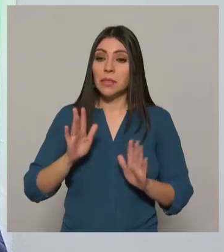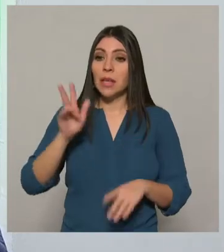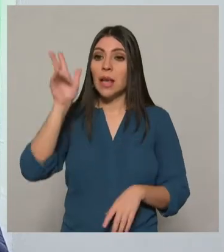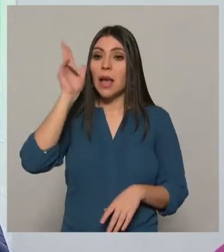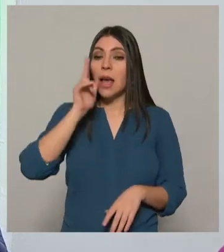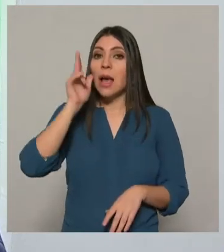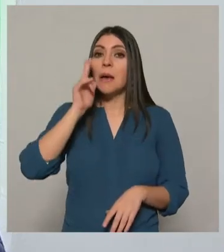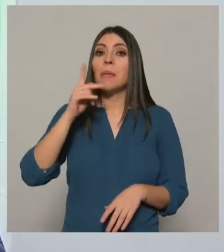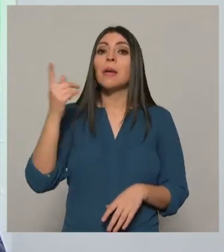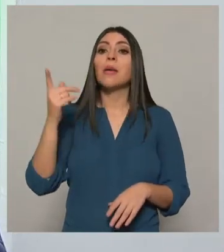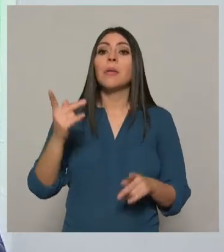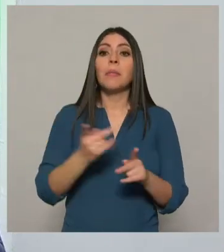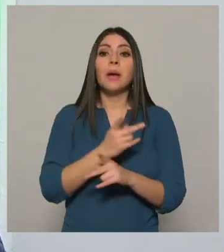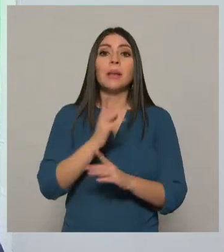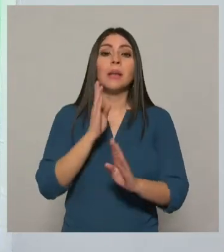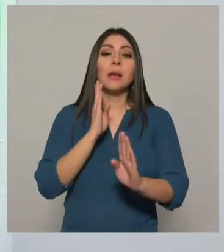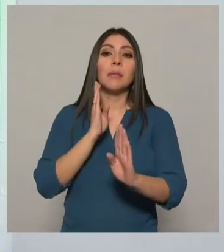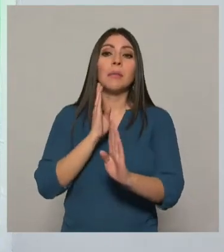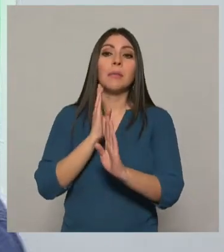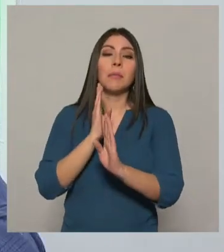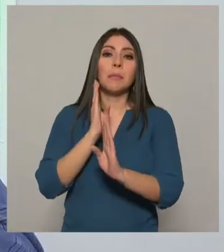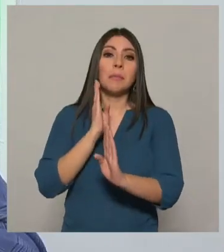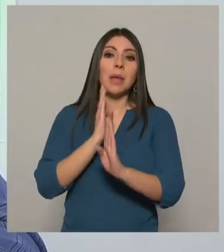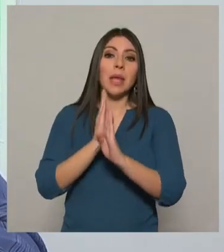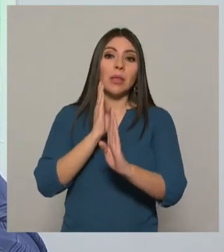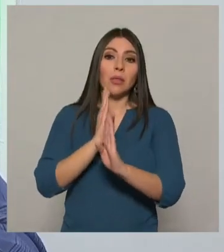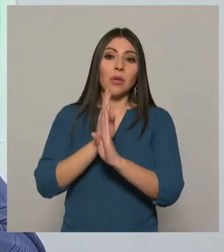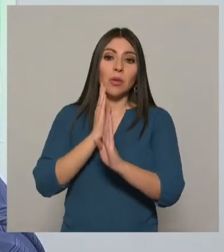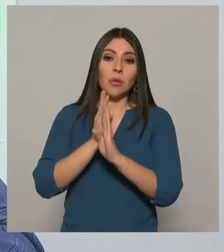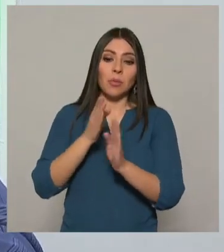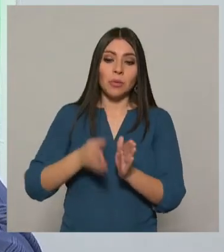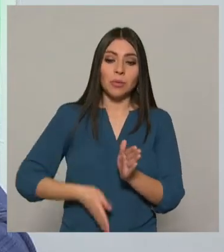el Metrobús por Muyuguarda. En verdad, hay un